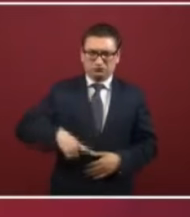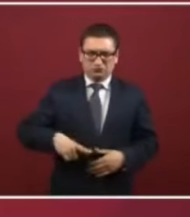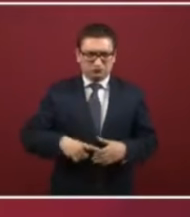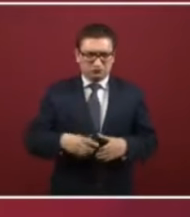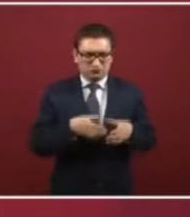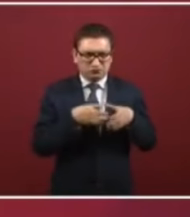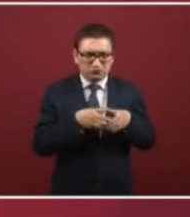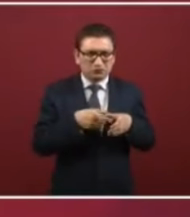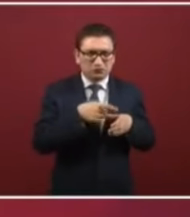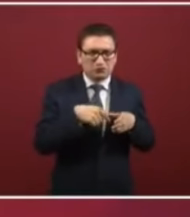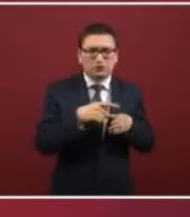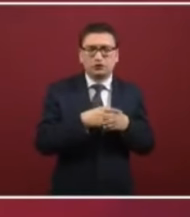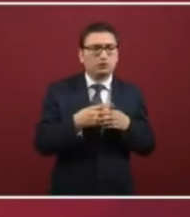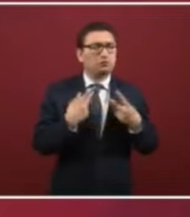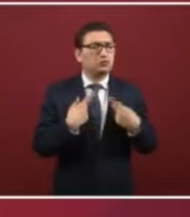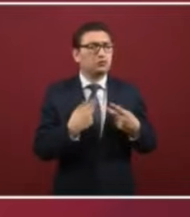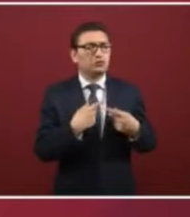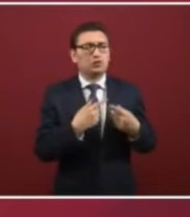través de intermediarios,